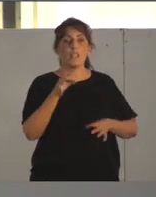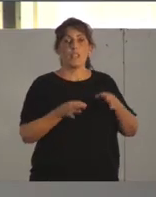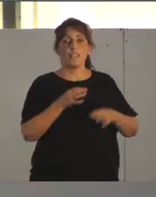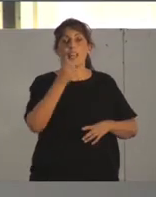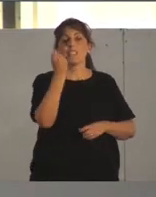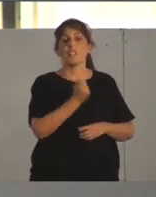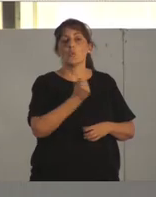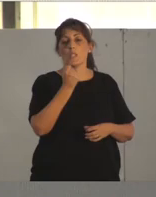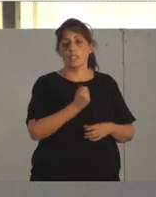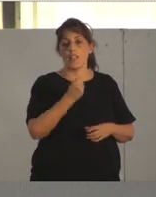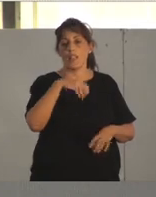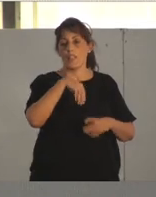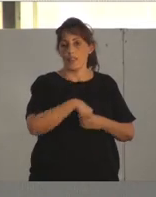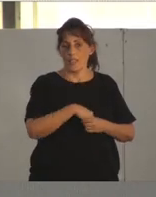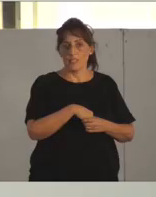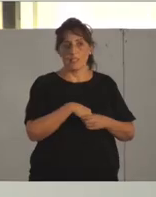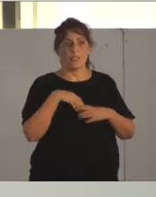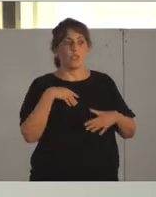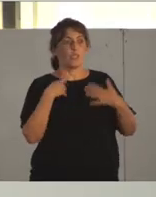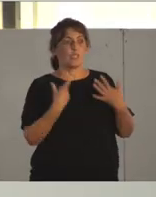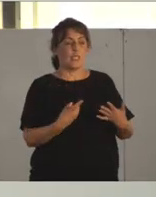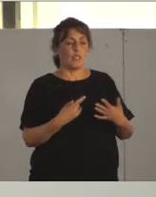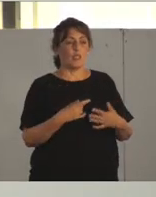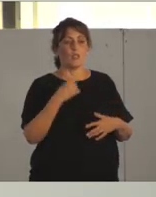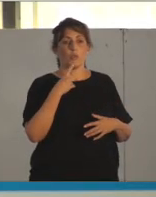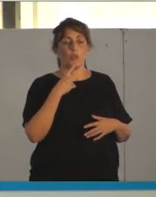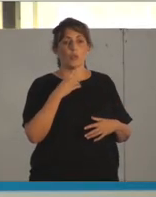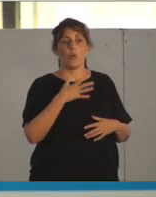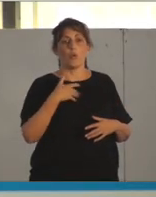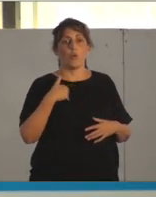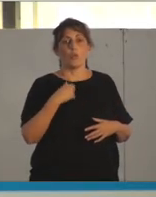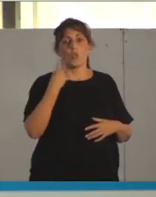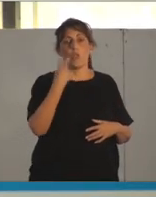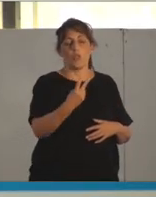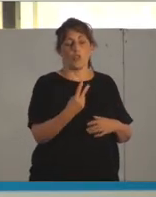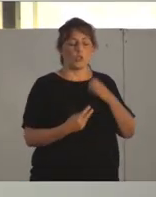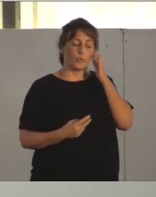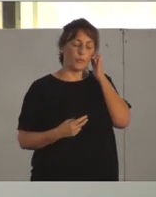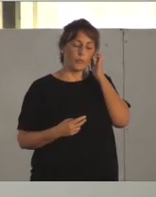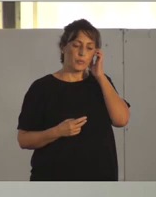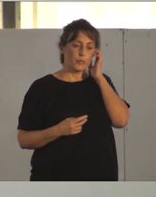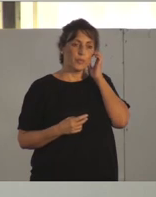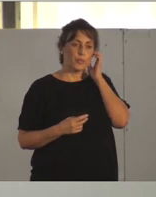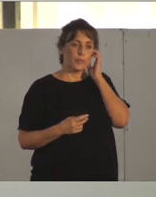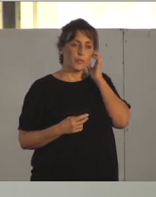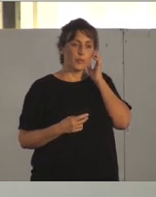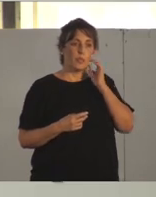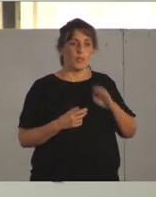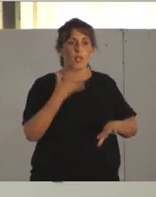texturizadas queremos dentro de esas 6. Pondríamos, pues quiero 2. La